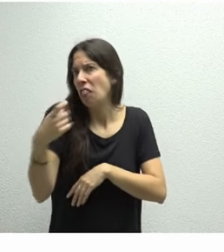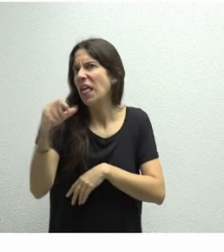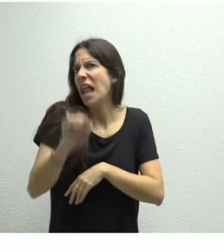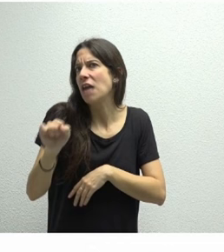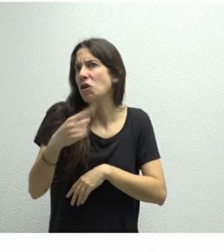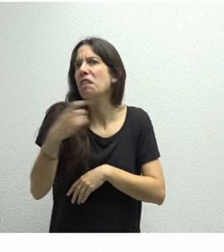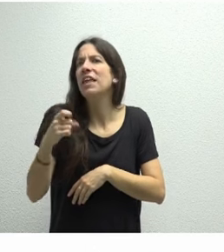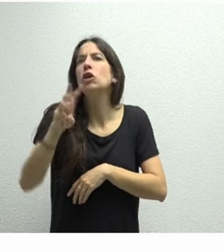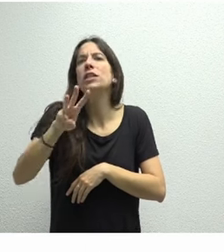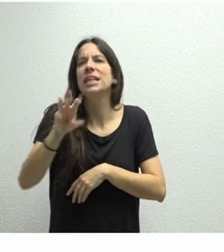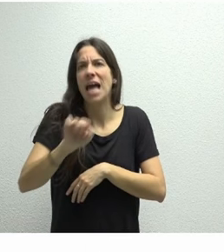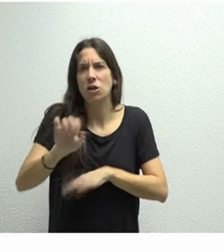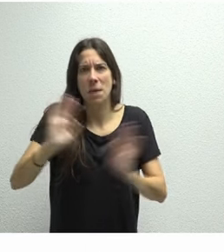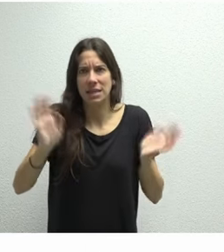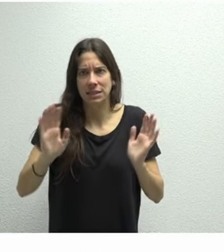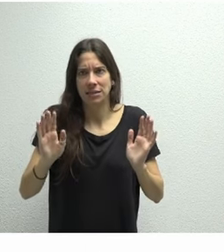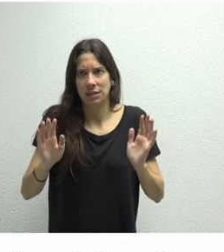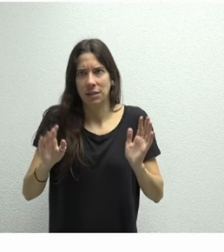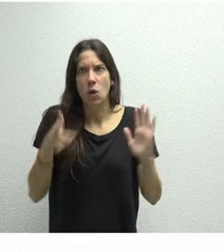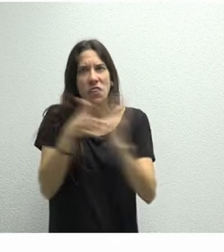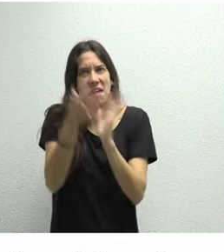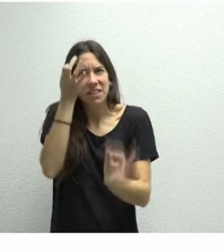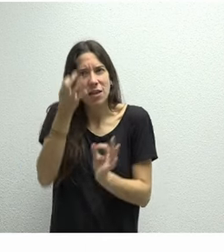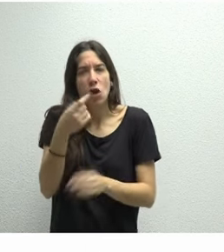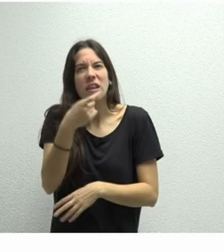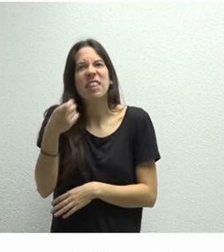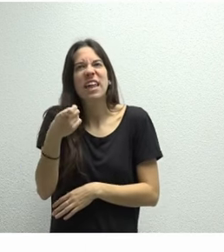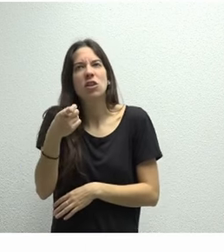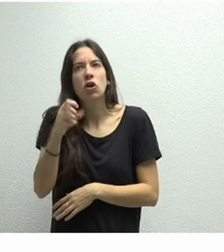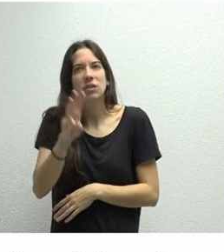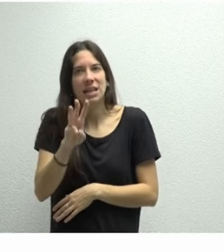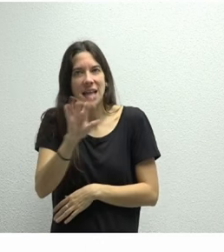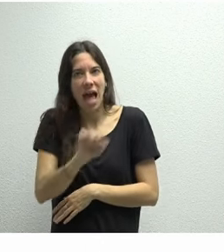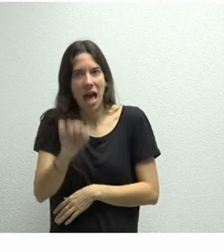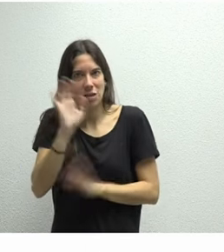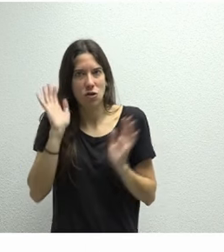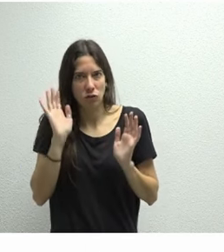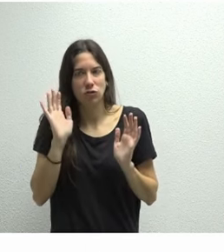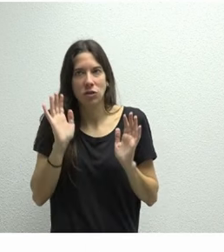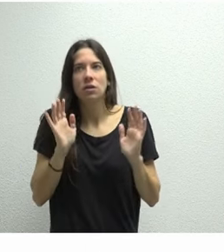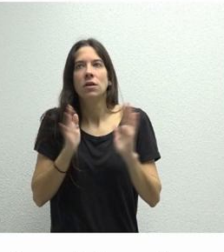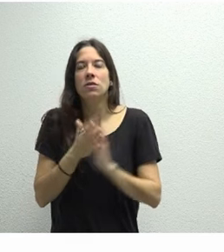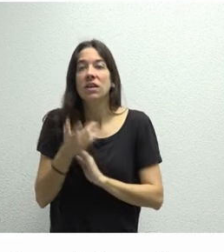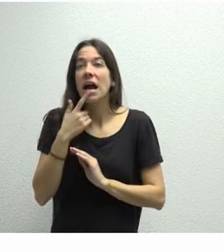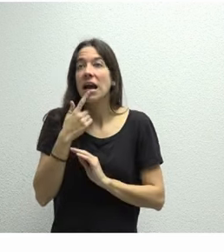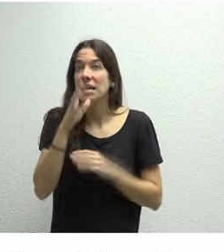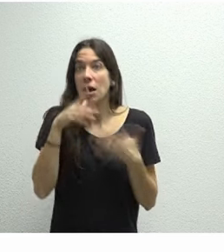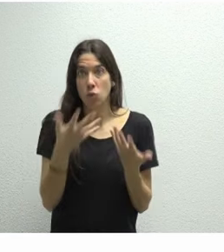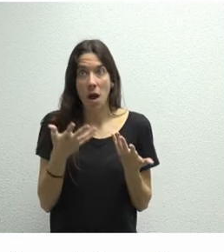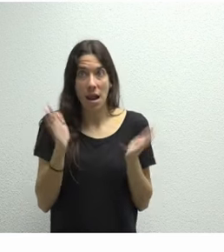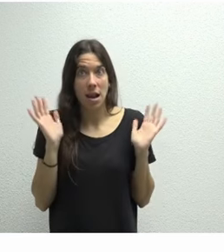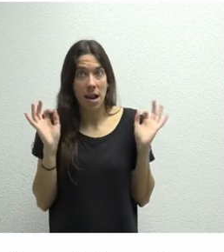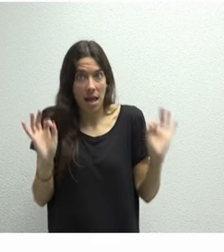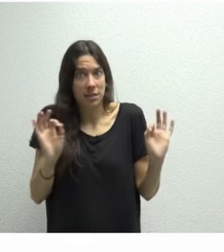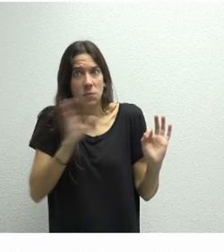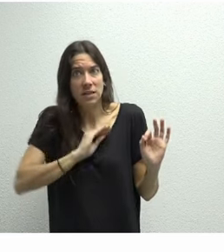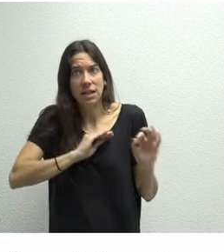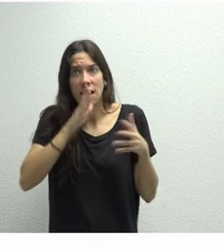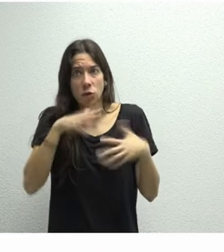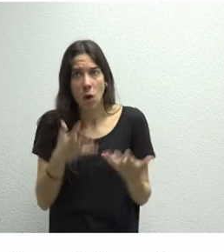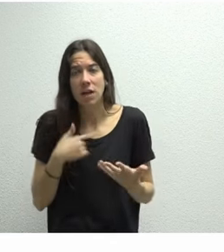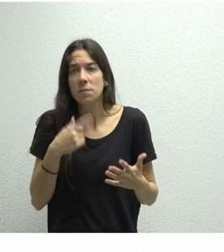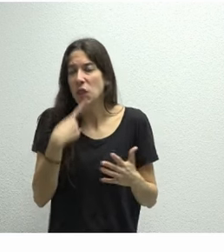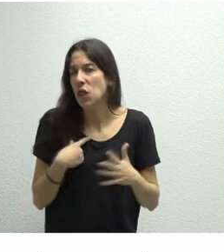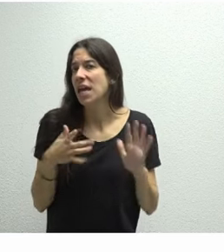103 años esa defin no pero es tan vigente que nos lleva a decir bueno Y eso qué significa No pues bueno